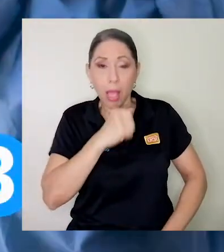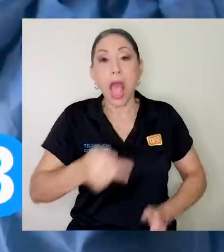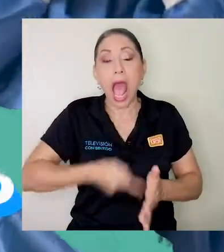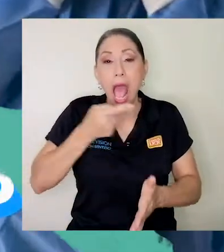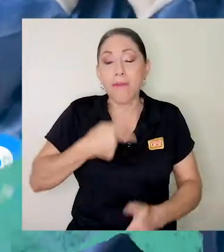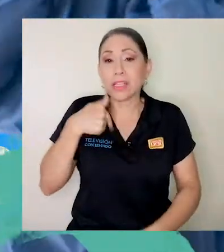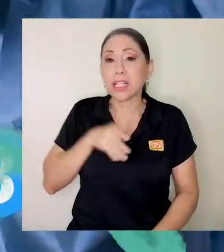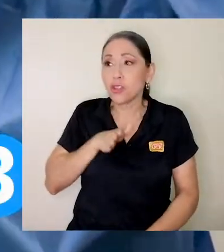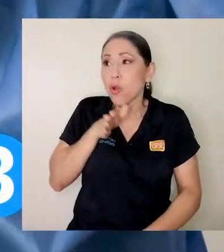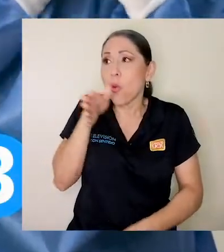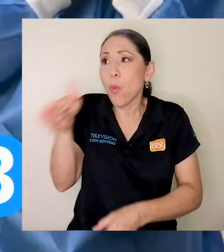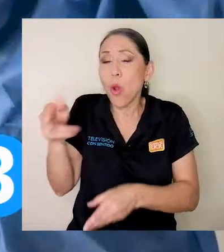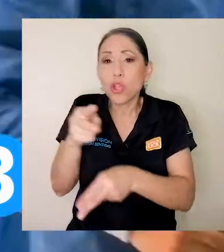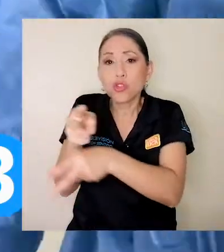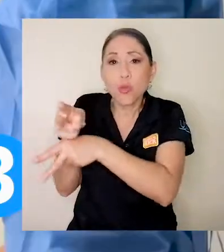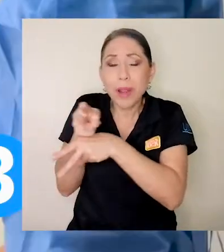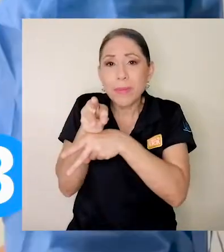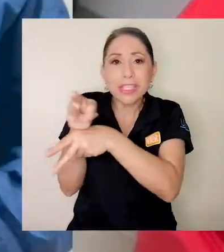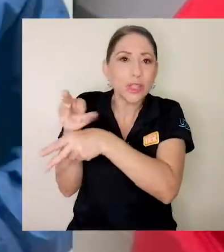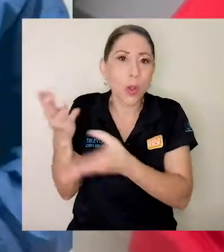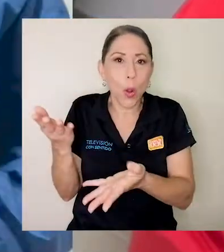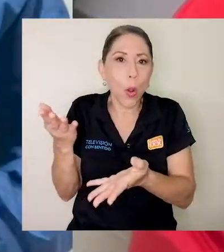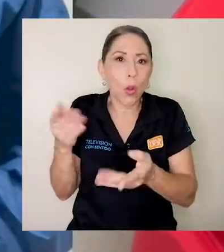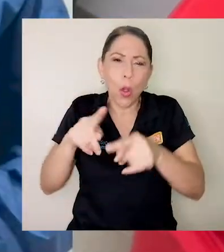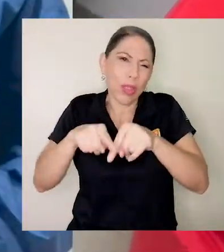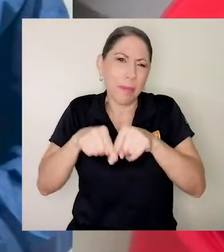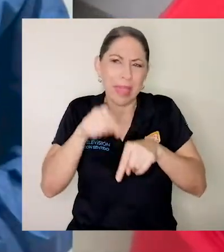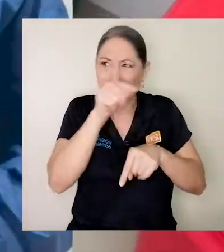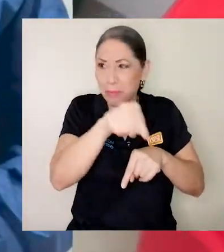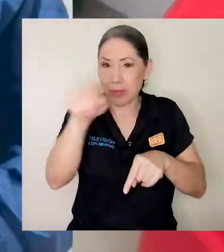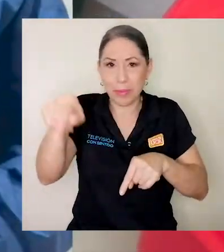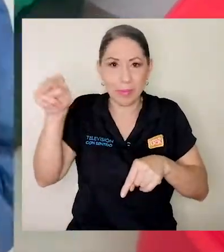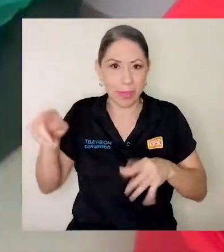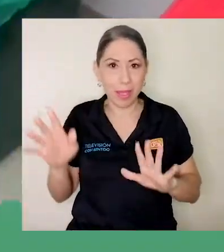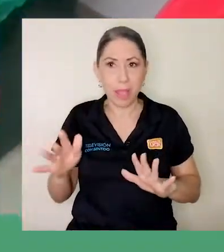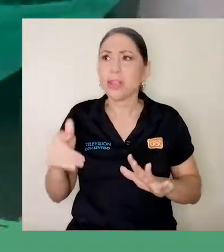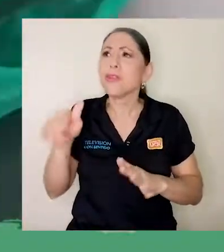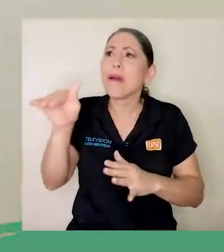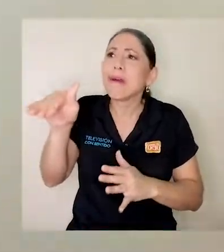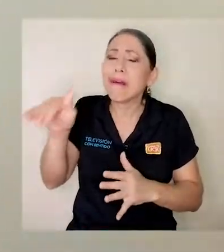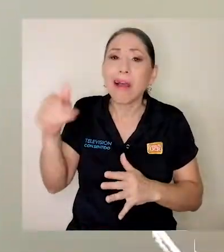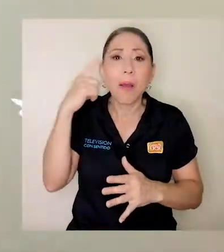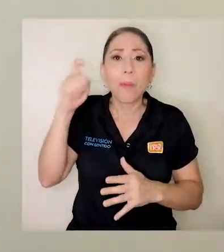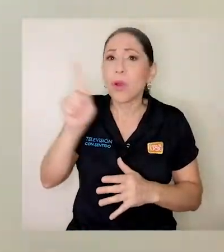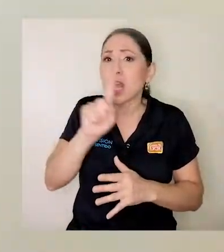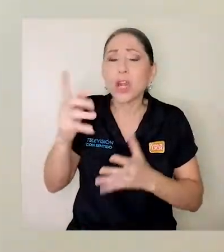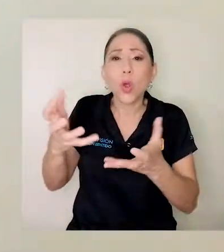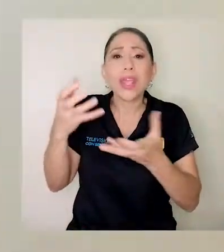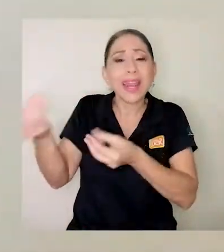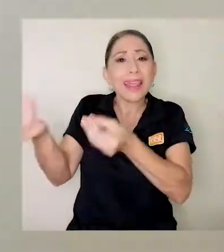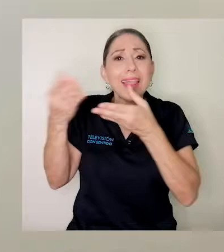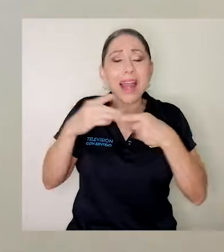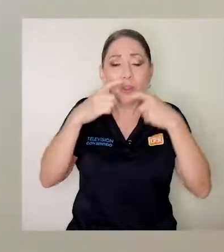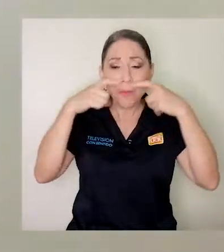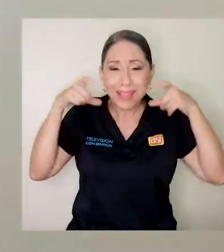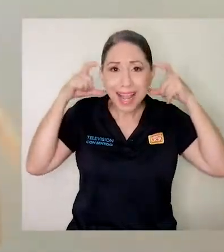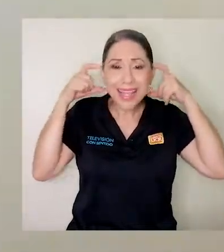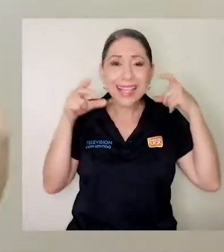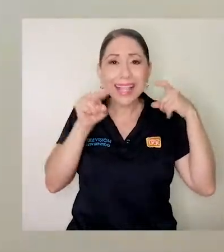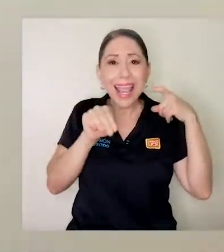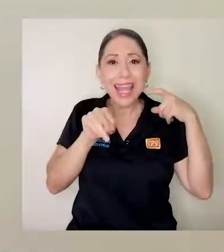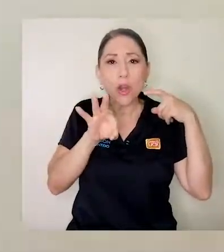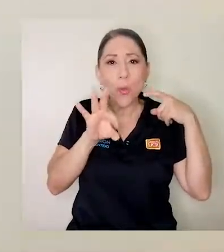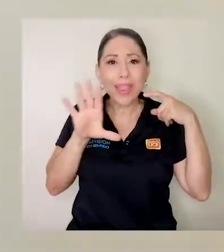alegar a la supervisión o a quien le corresponda de repartirnos de los equipos de seguridad porque no nos quieren dar las mascarillas